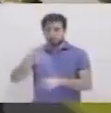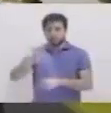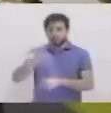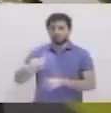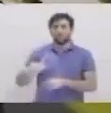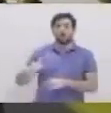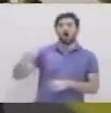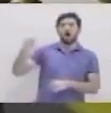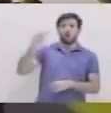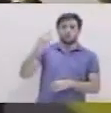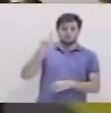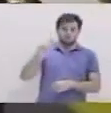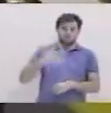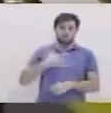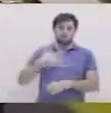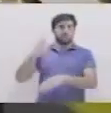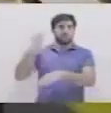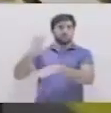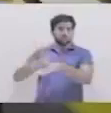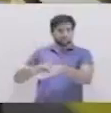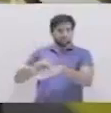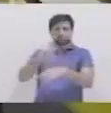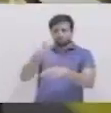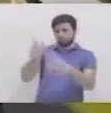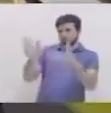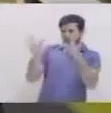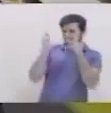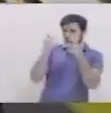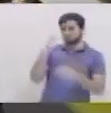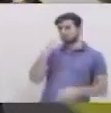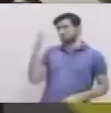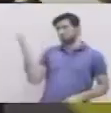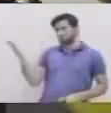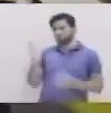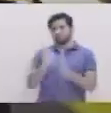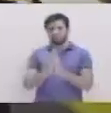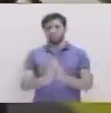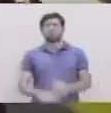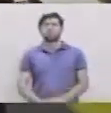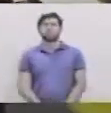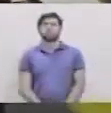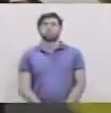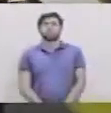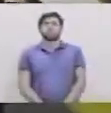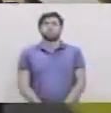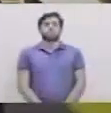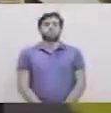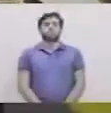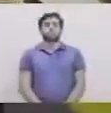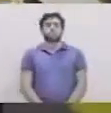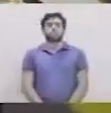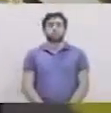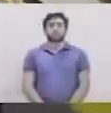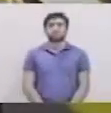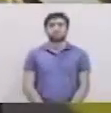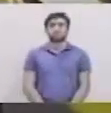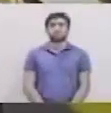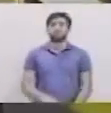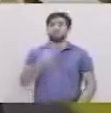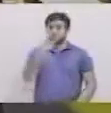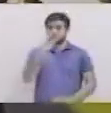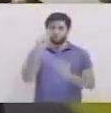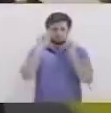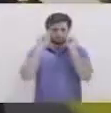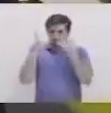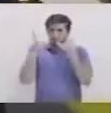preludio número 4 y todos ponemos mucha atención. Si queremos podemos cerrar los